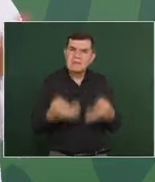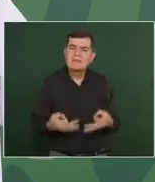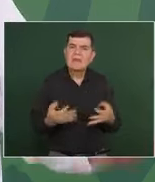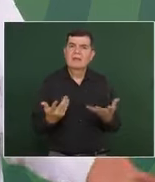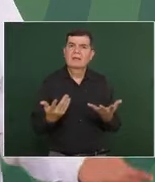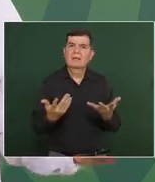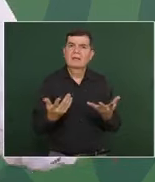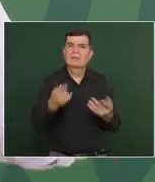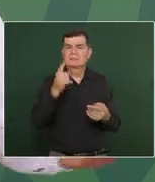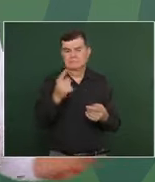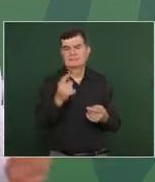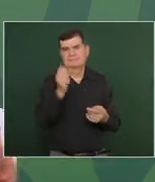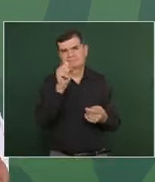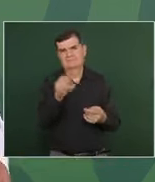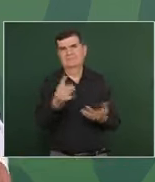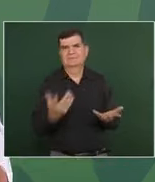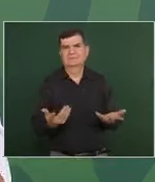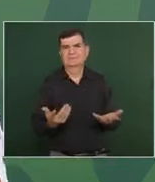Pues los